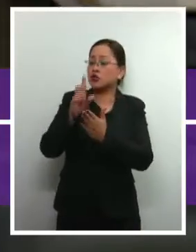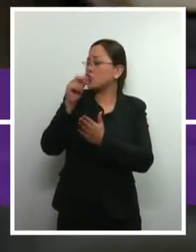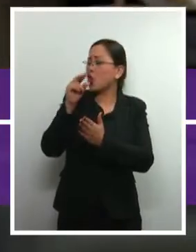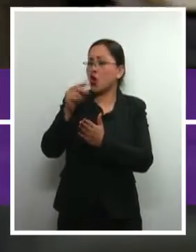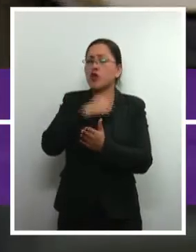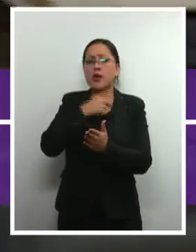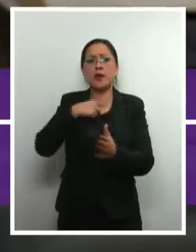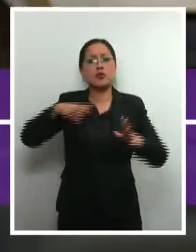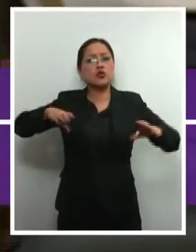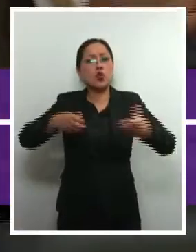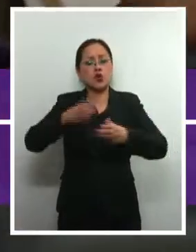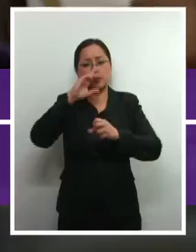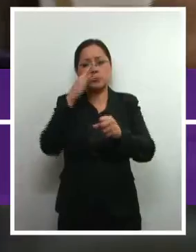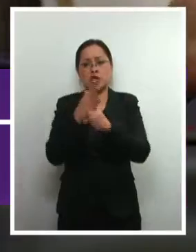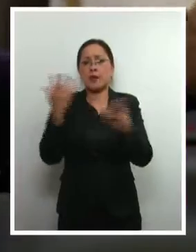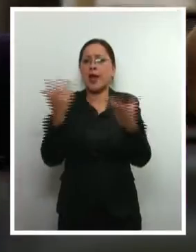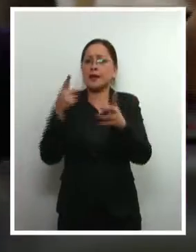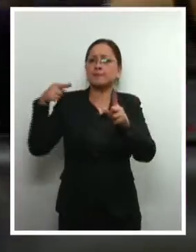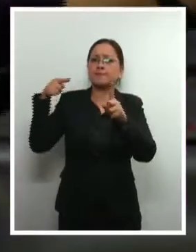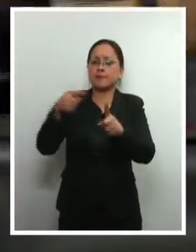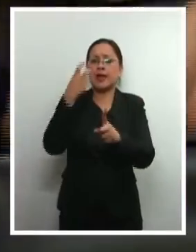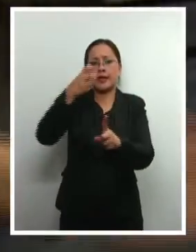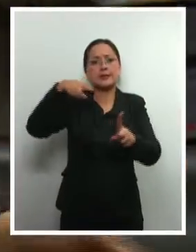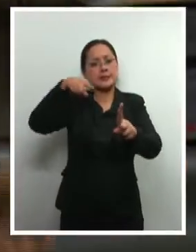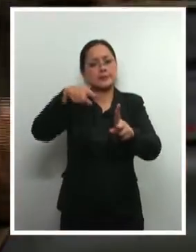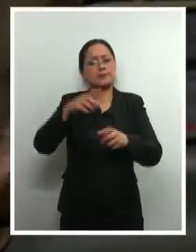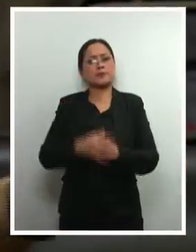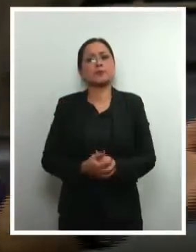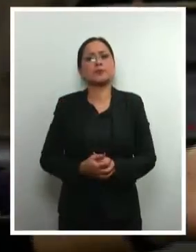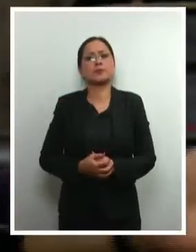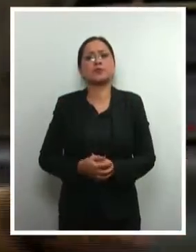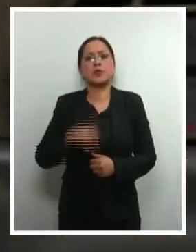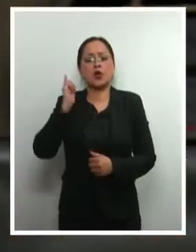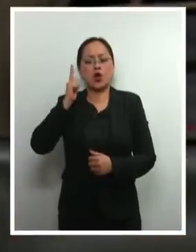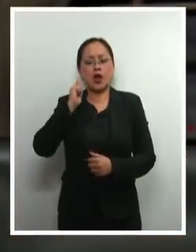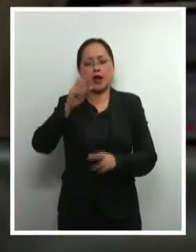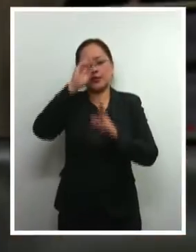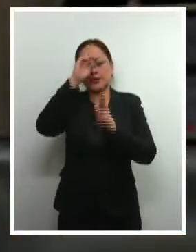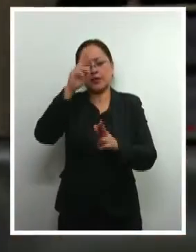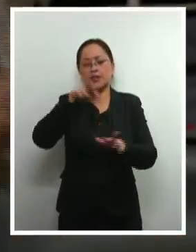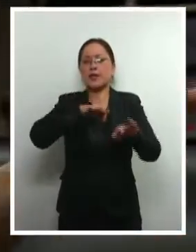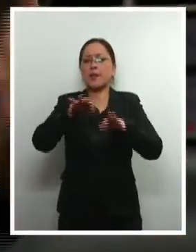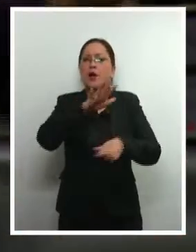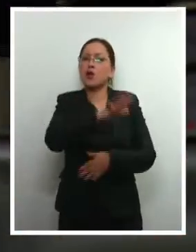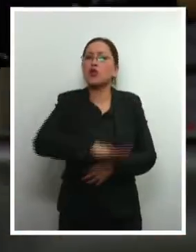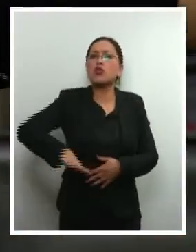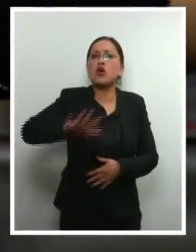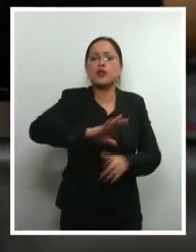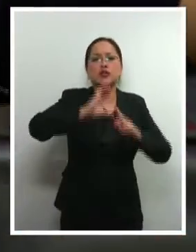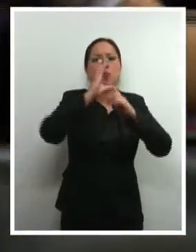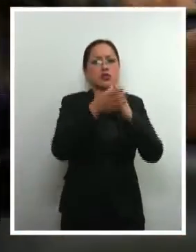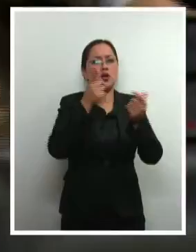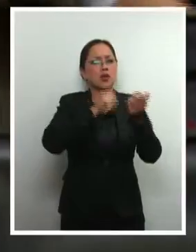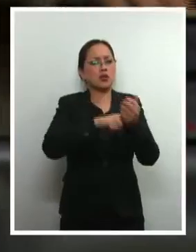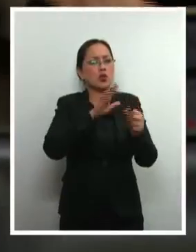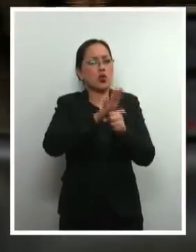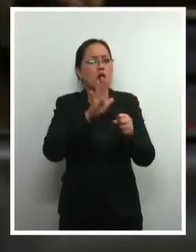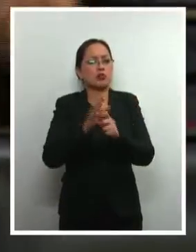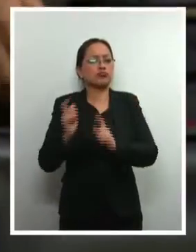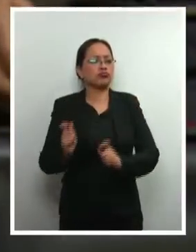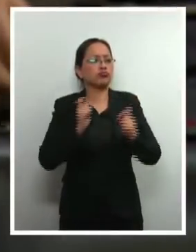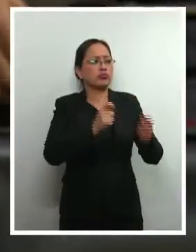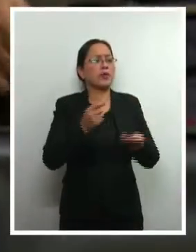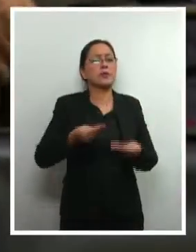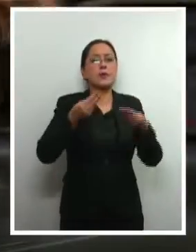con responsabilidad. Simplemente eso, y que se respete el trabajo también de las comisiones cuando se regrese al